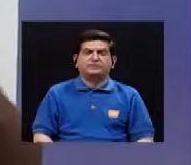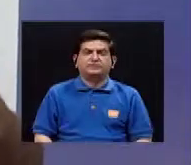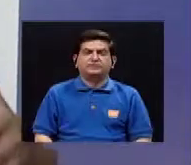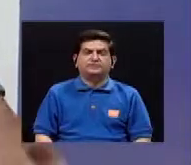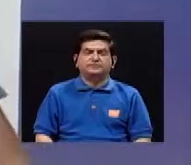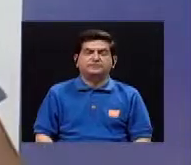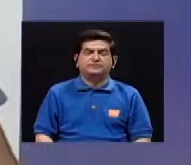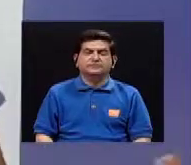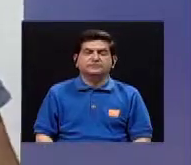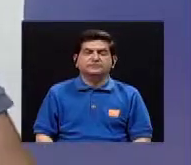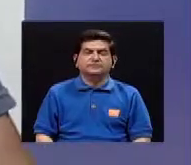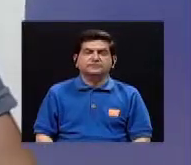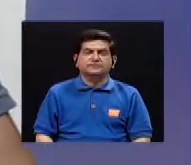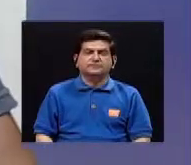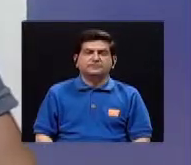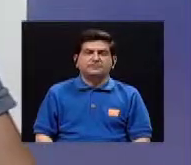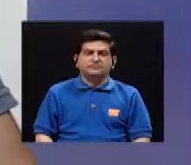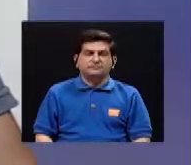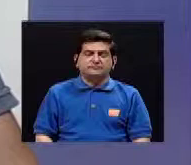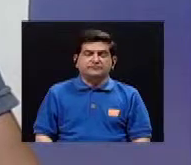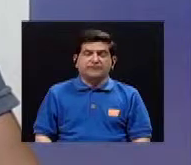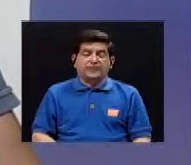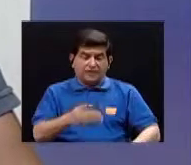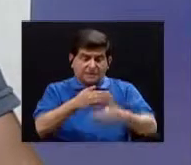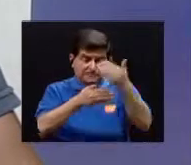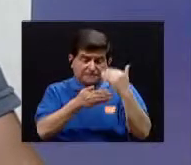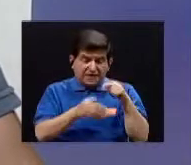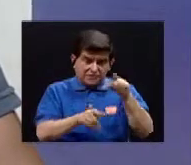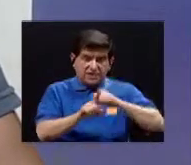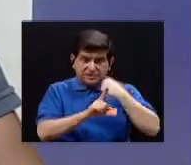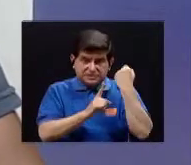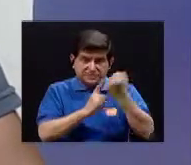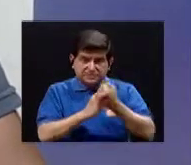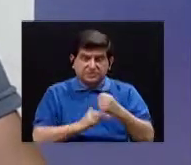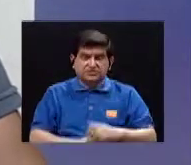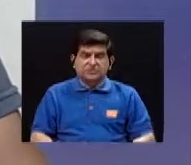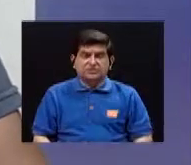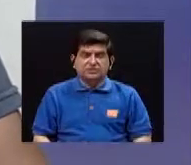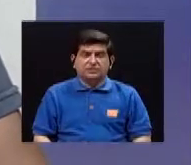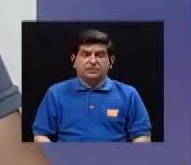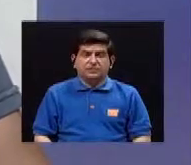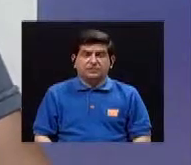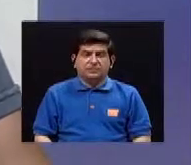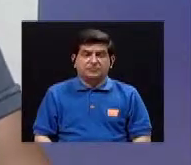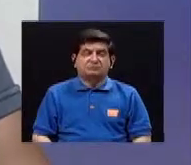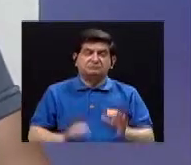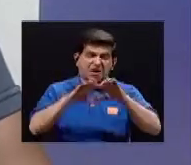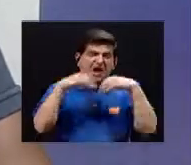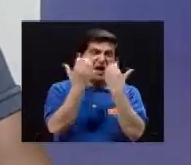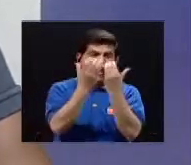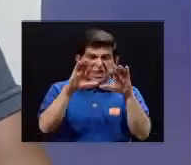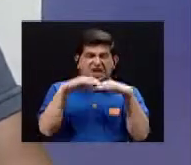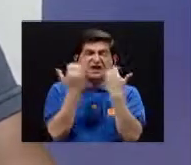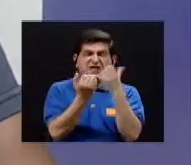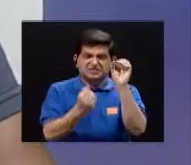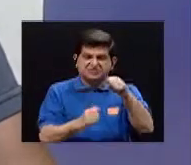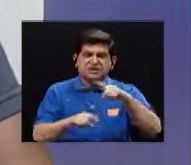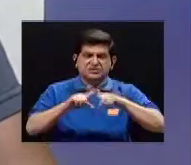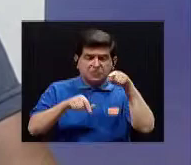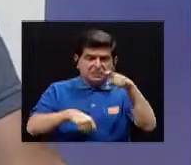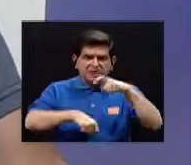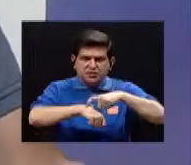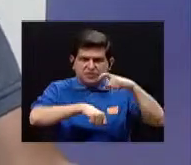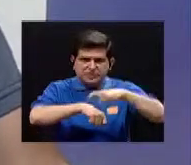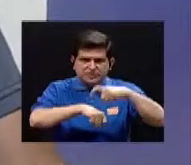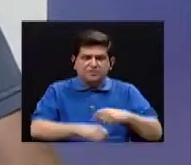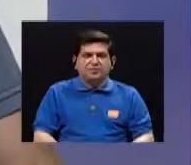partido verdad por qué y previo a eso era la clasificación y todo